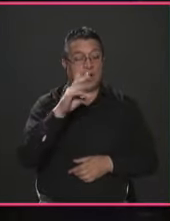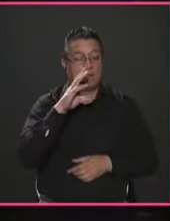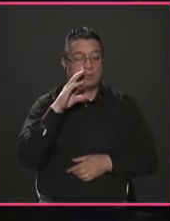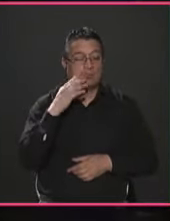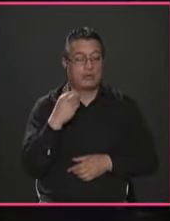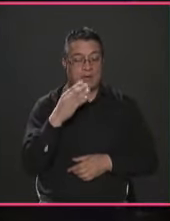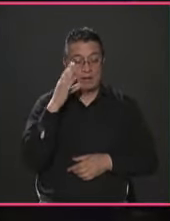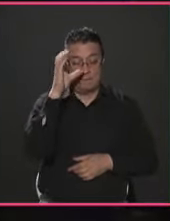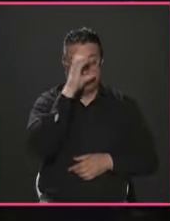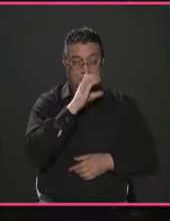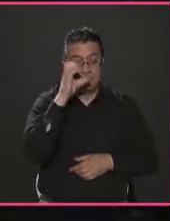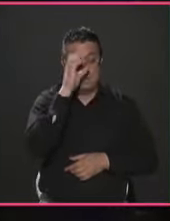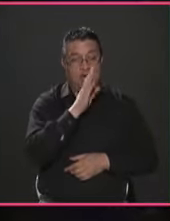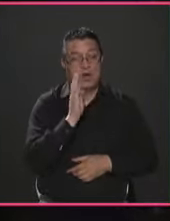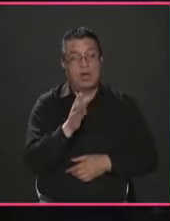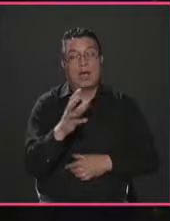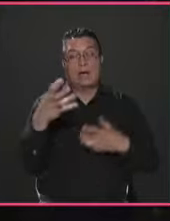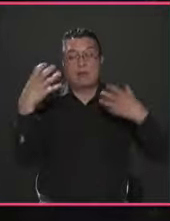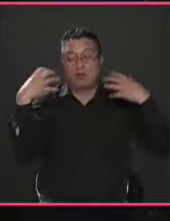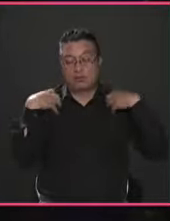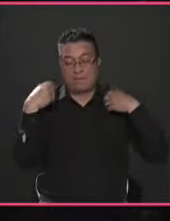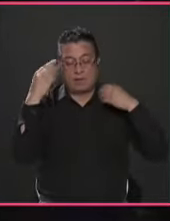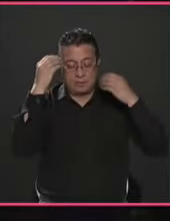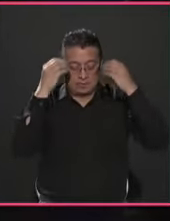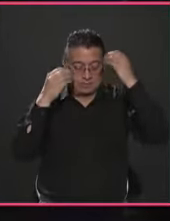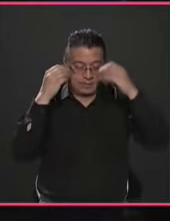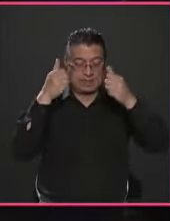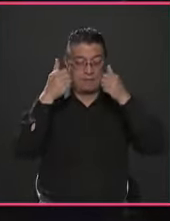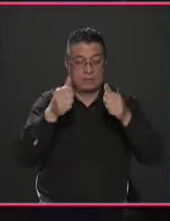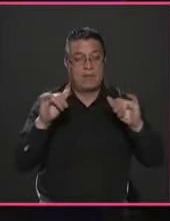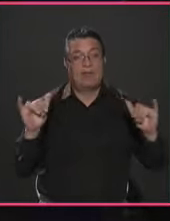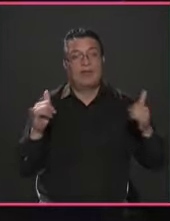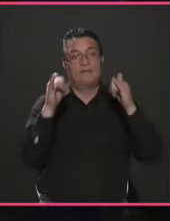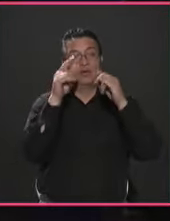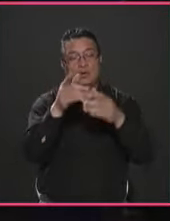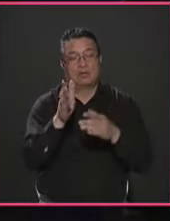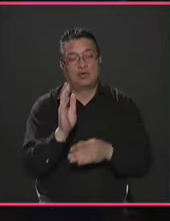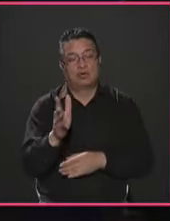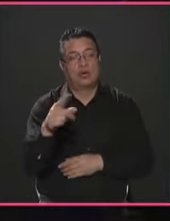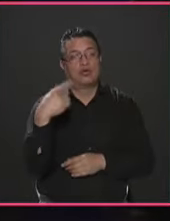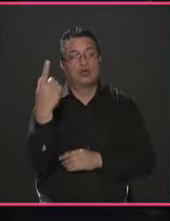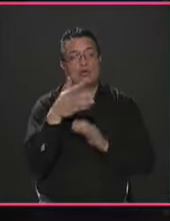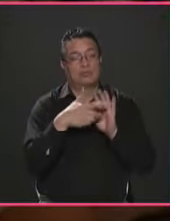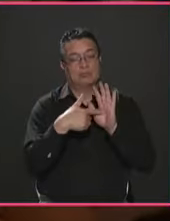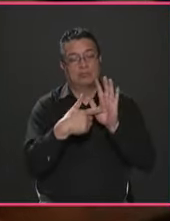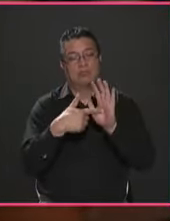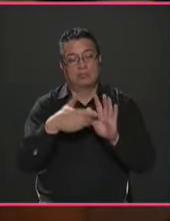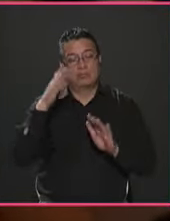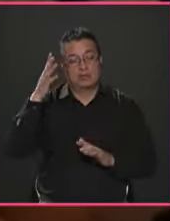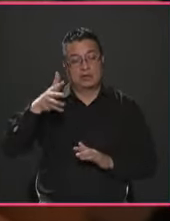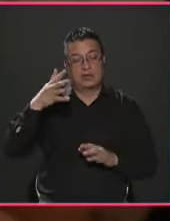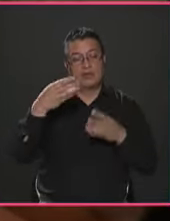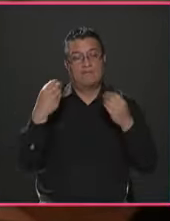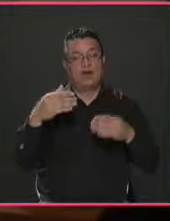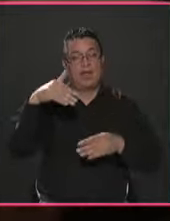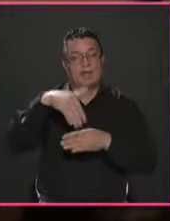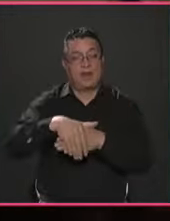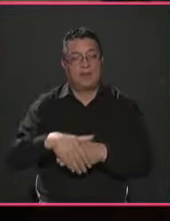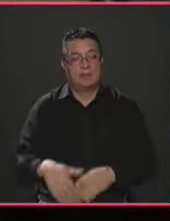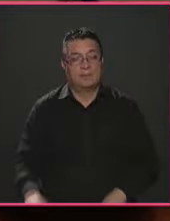de una manera responsable y bien pensada y espero que sigan disfrutando estos días con los presentadores que nos quedan muchas gracias y que tengan buenas